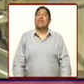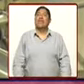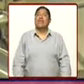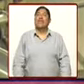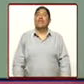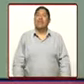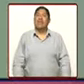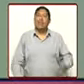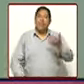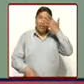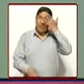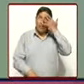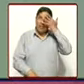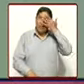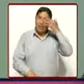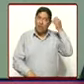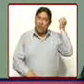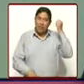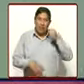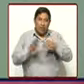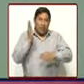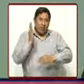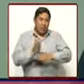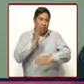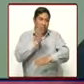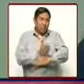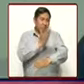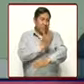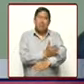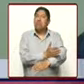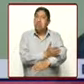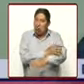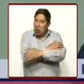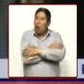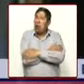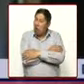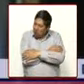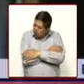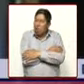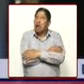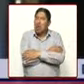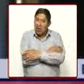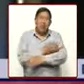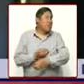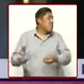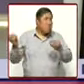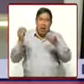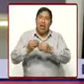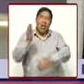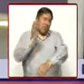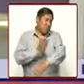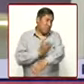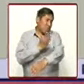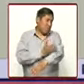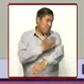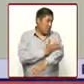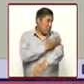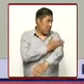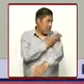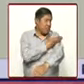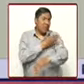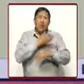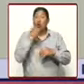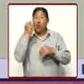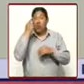Hemos quitado el pterigio y está reaccionando favorablemente. Entonces, una vez que recupere un poco más de visión, vamos a operar el